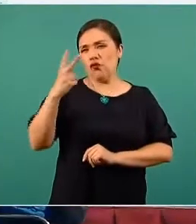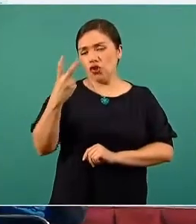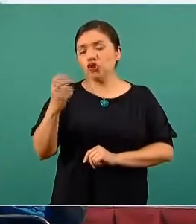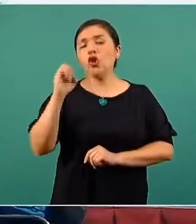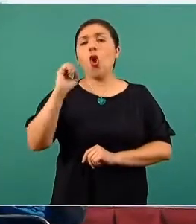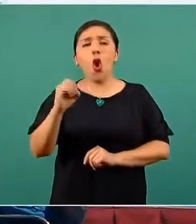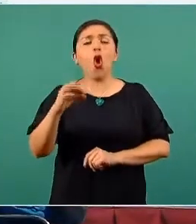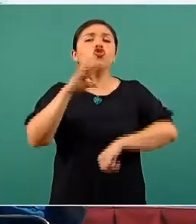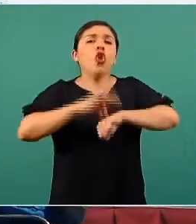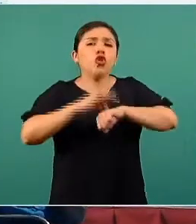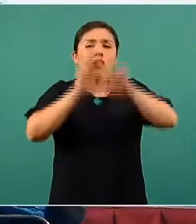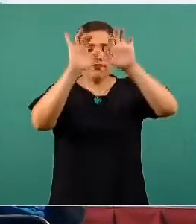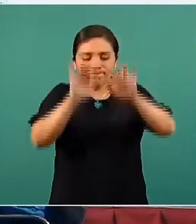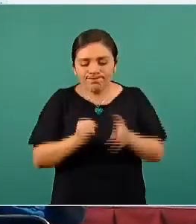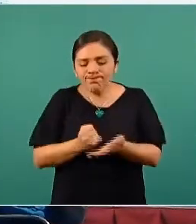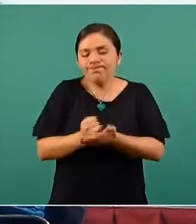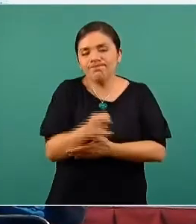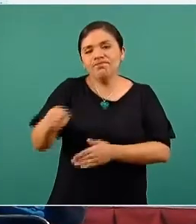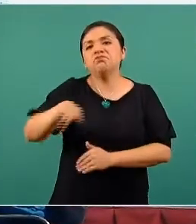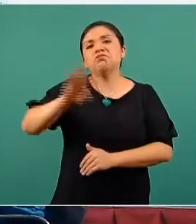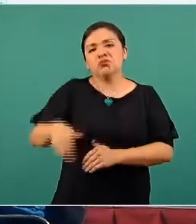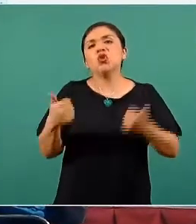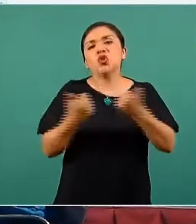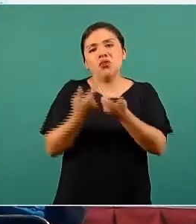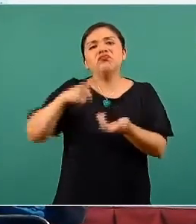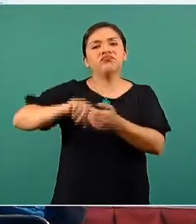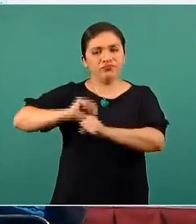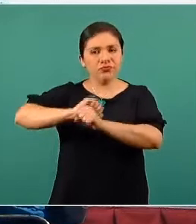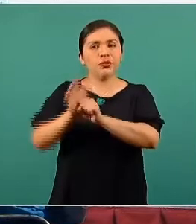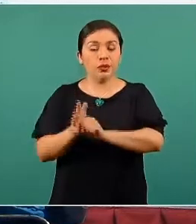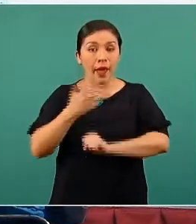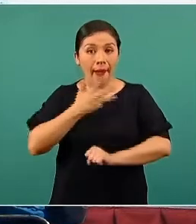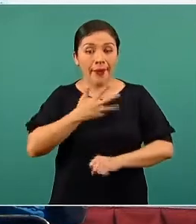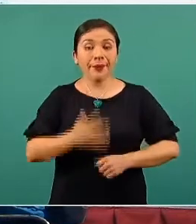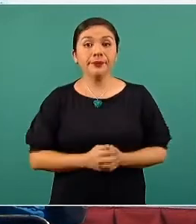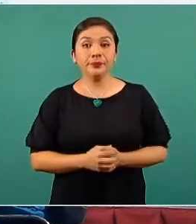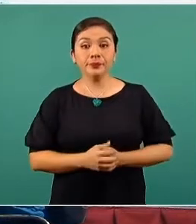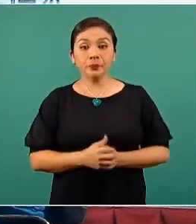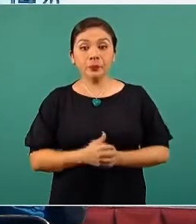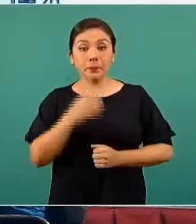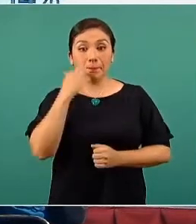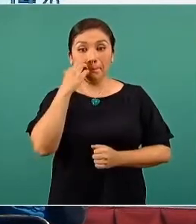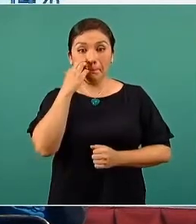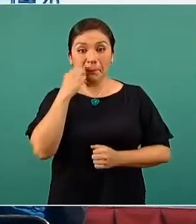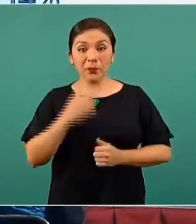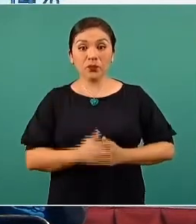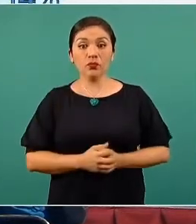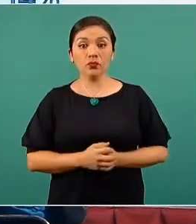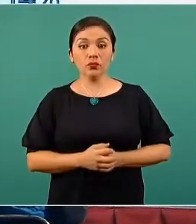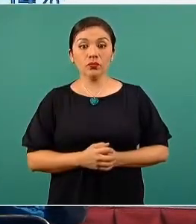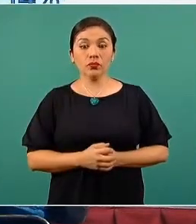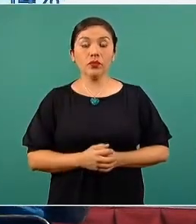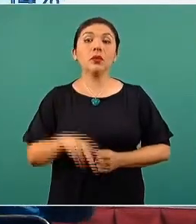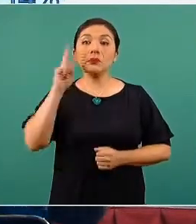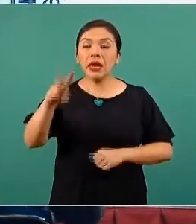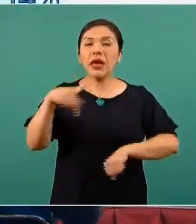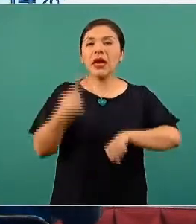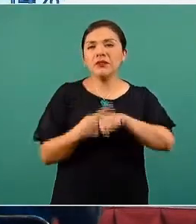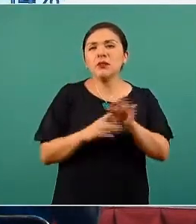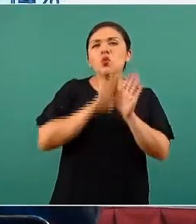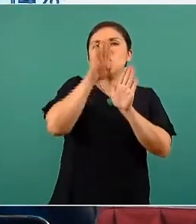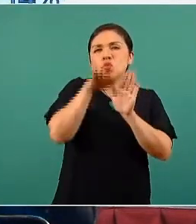dictaminación positiva a una defunción ocasionada por el virus SARS-CoV-2. Sobre las curvas epidémicas